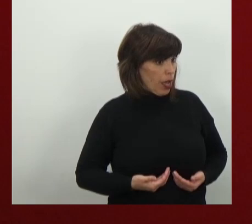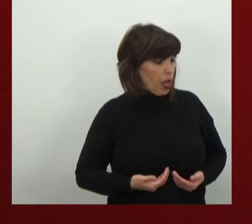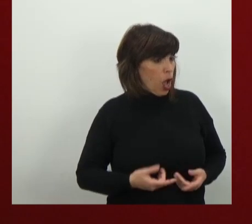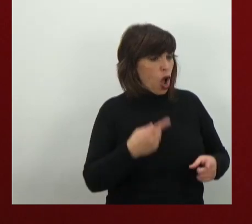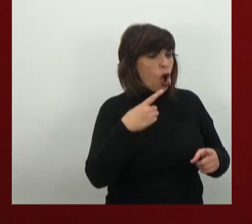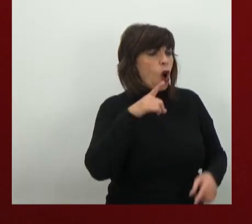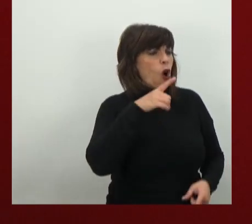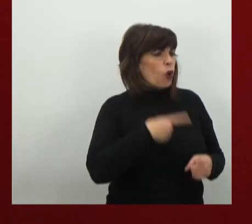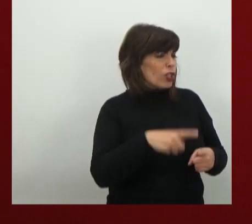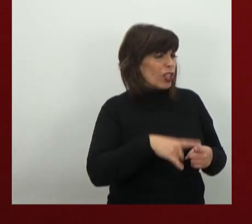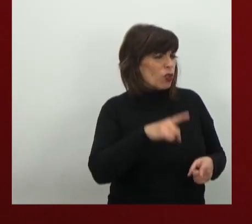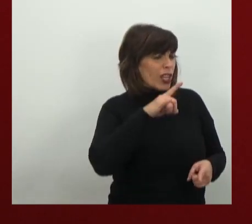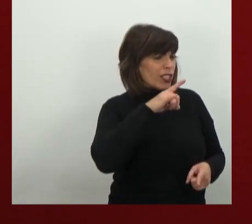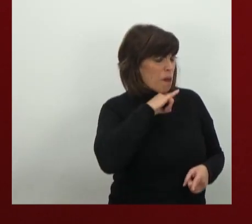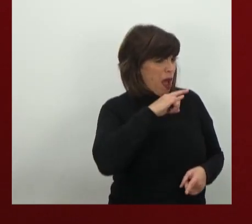Porque tienes que saber una cosa,